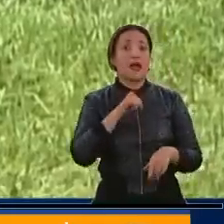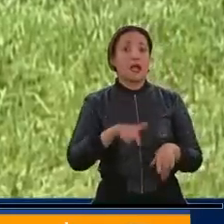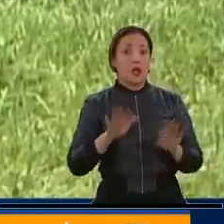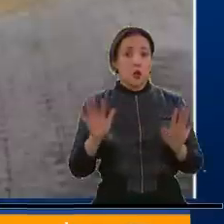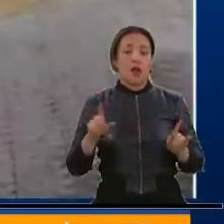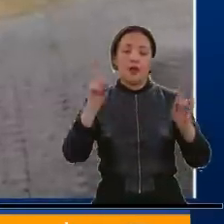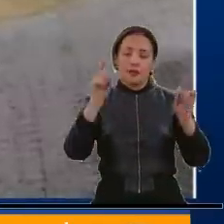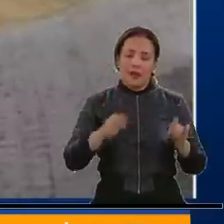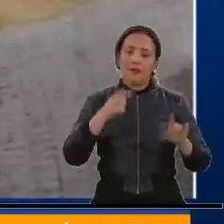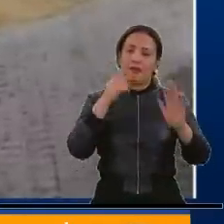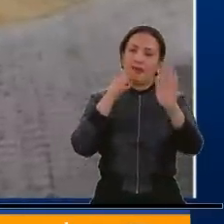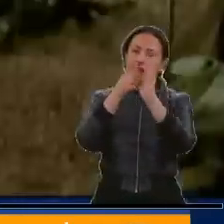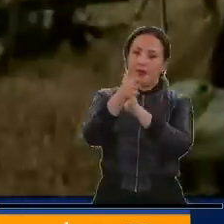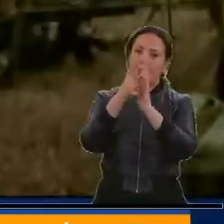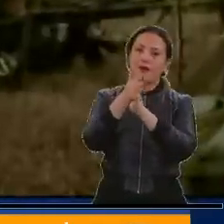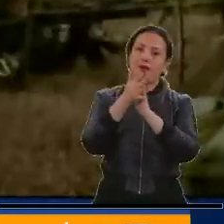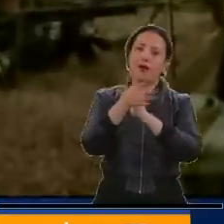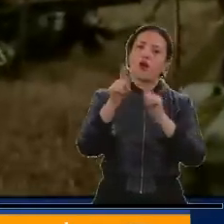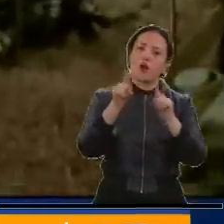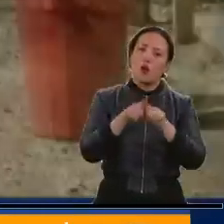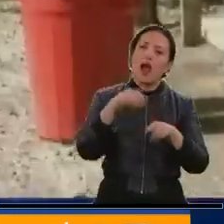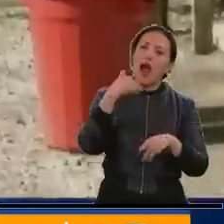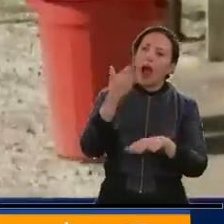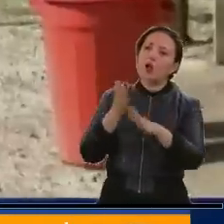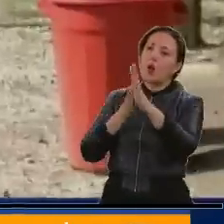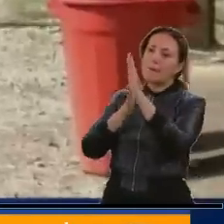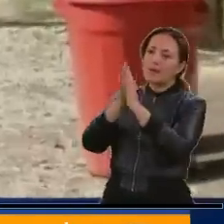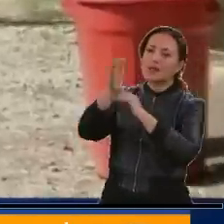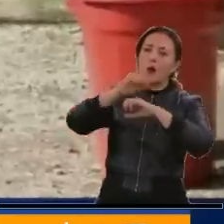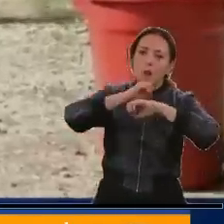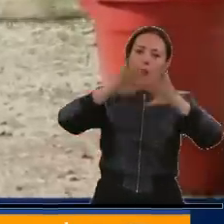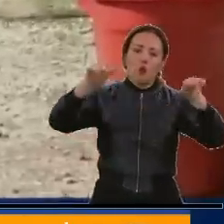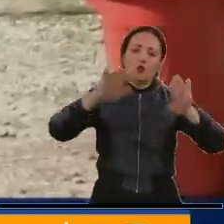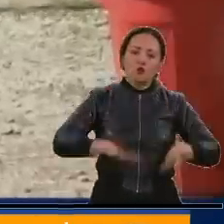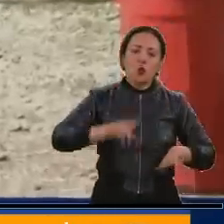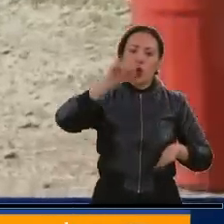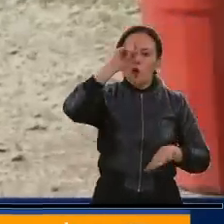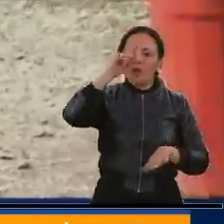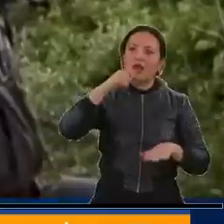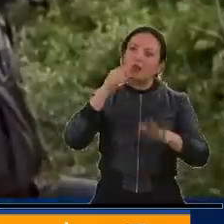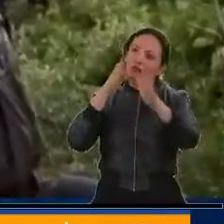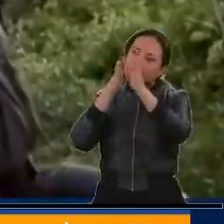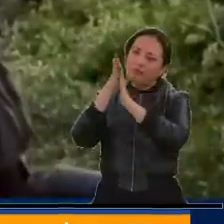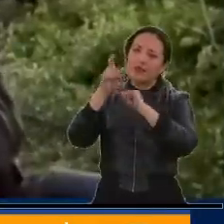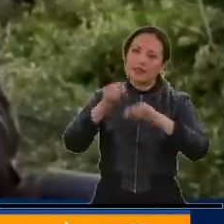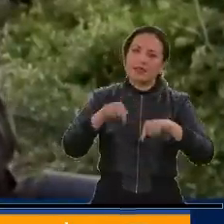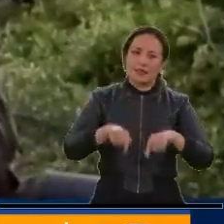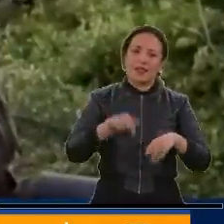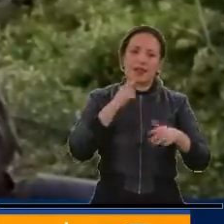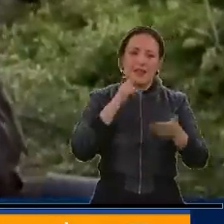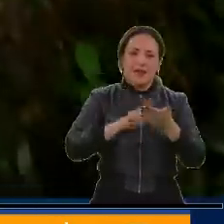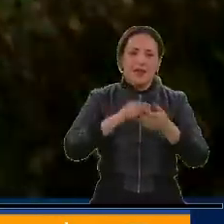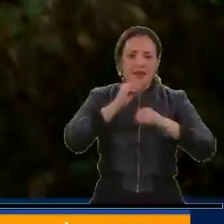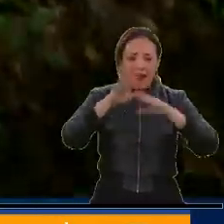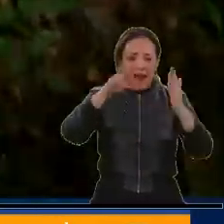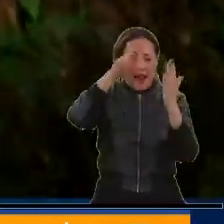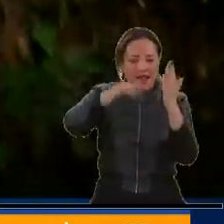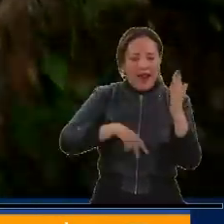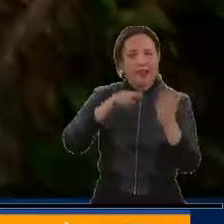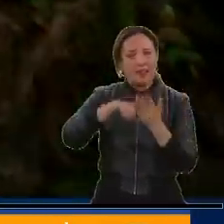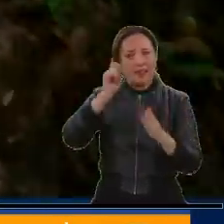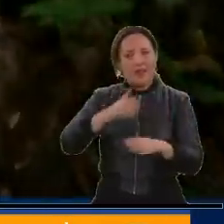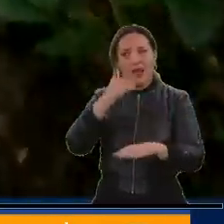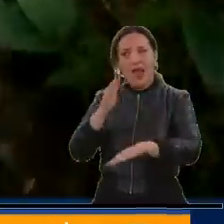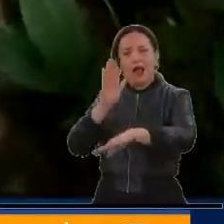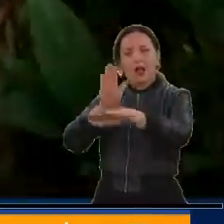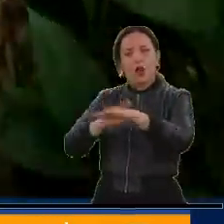haberlo mencionado, haberle enviado algún mensaje público del gobierno nacional en este comunicado que acaba de leer el